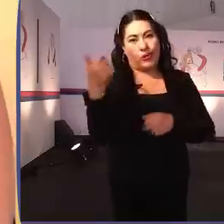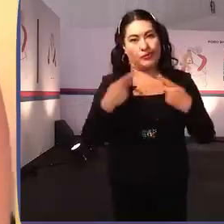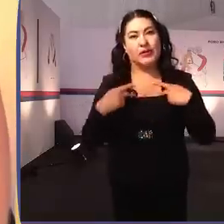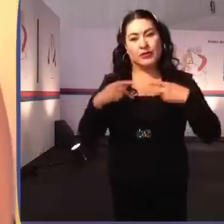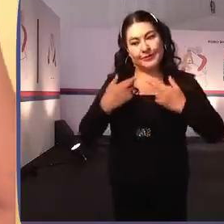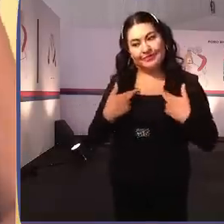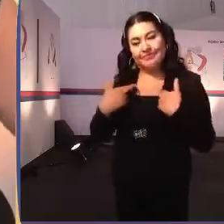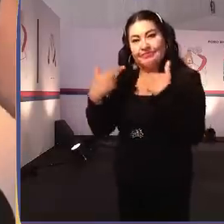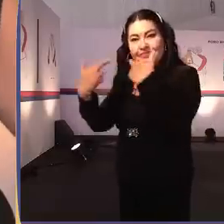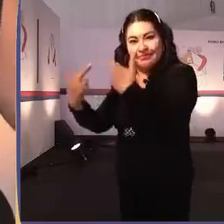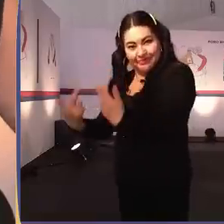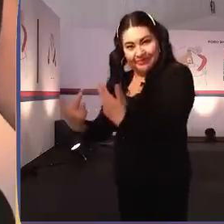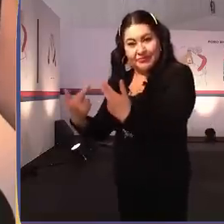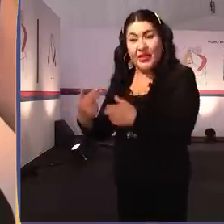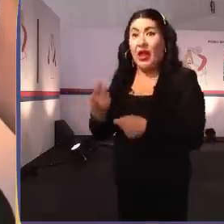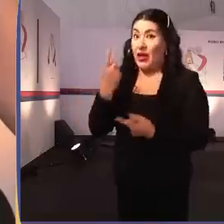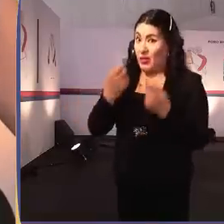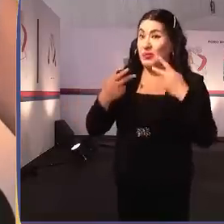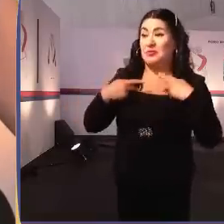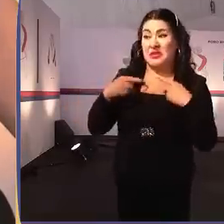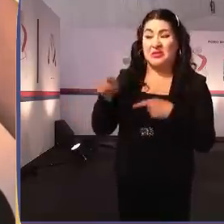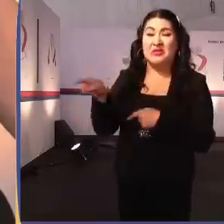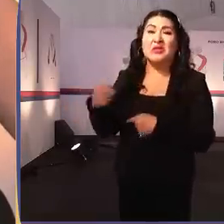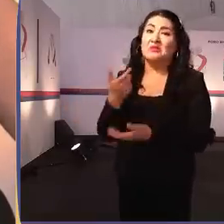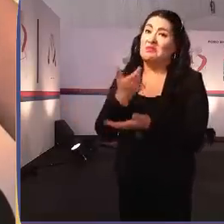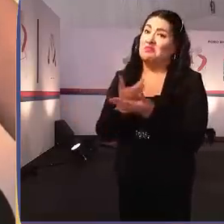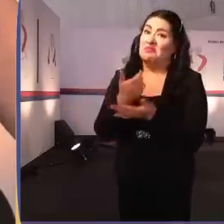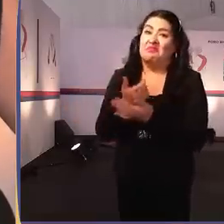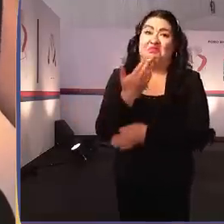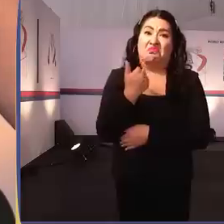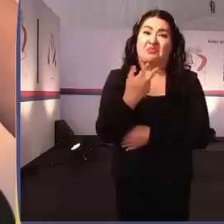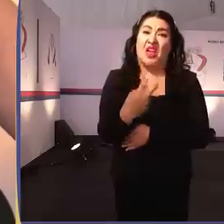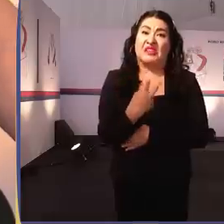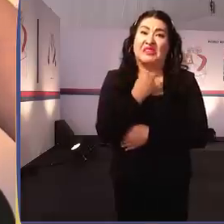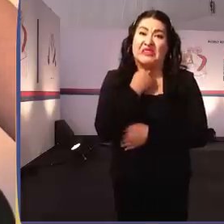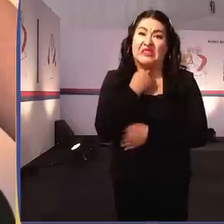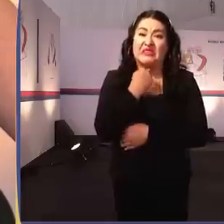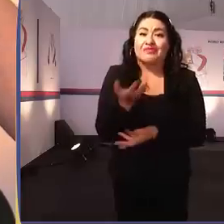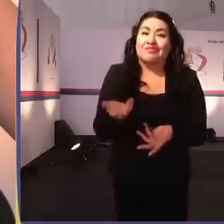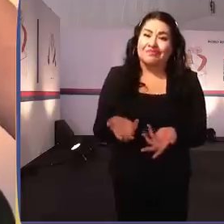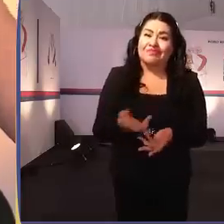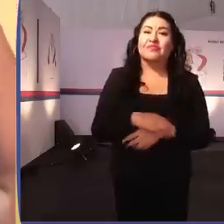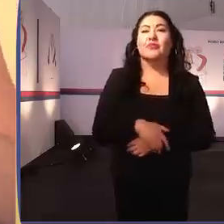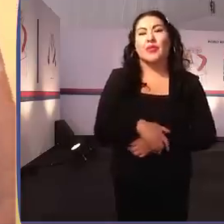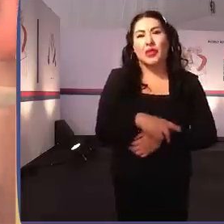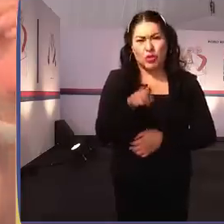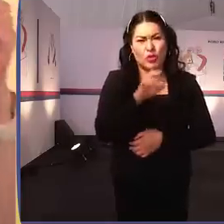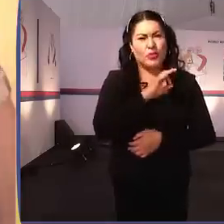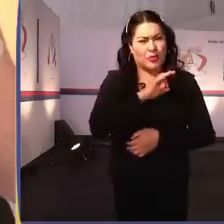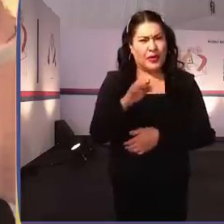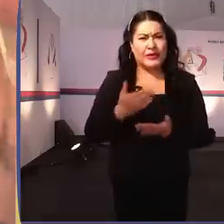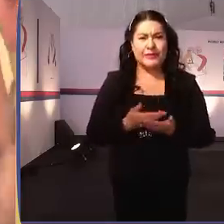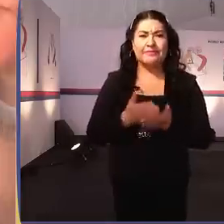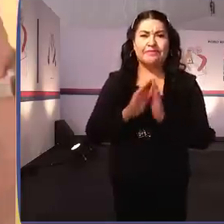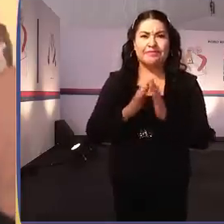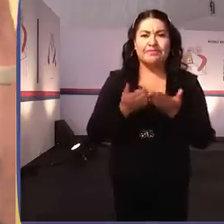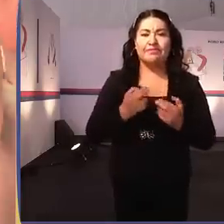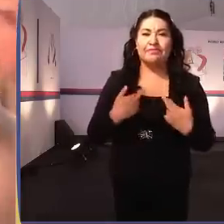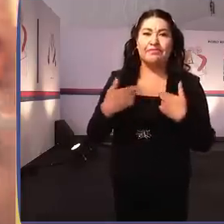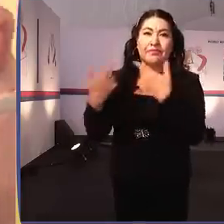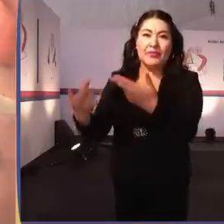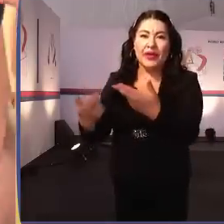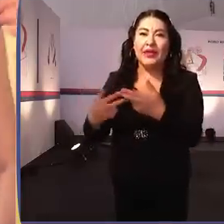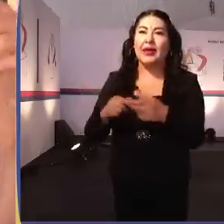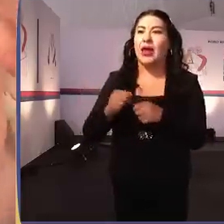mucha gente también que no tiene, de verdad, ni 5 pesos para el libro que ustedes no quieren. Entonces, libro circulando sería